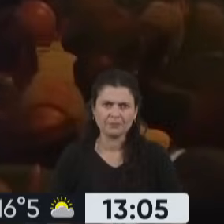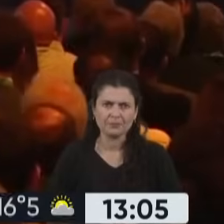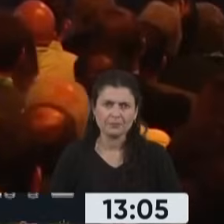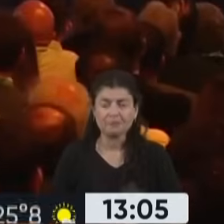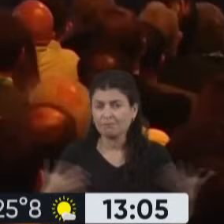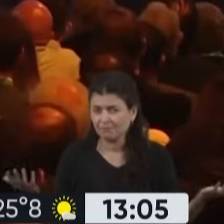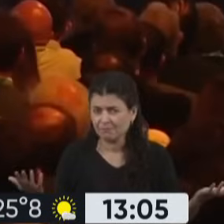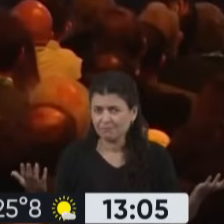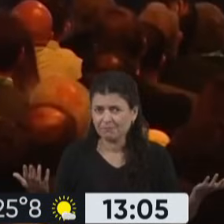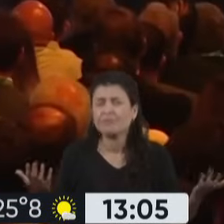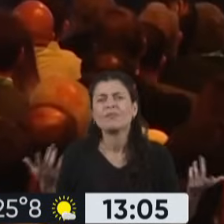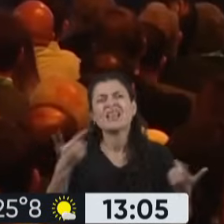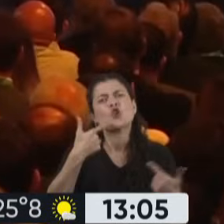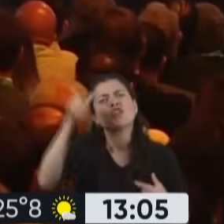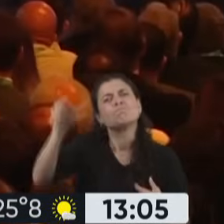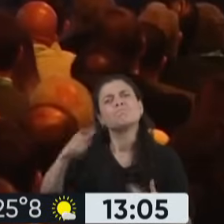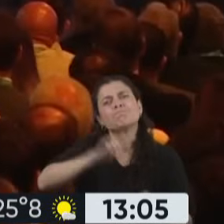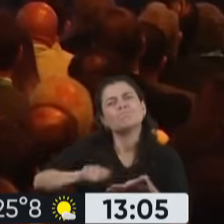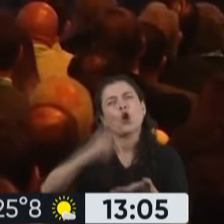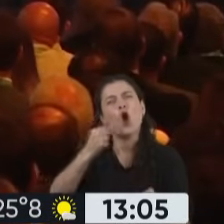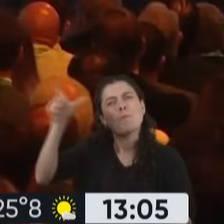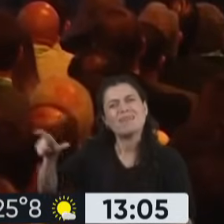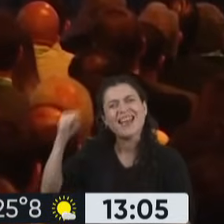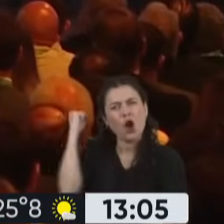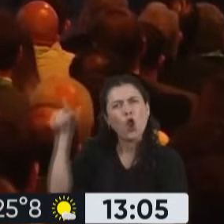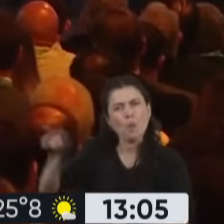¿Y por qué cito a Rothbard y la cuestión